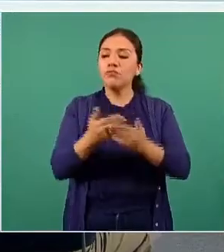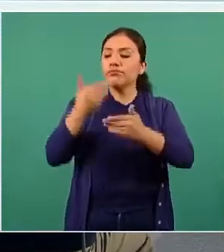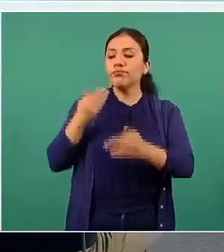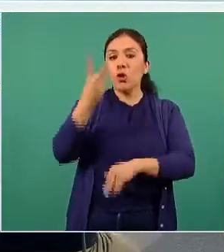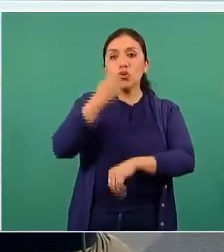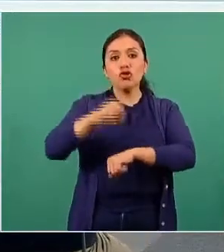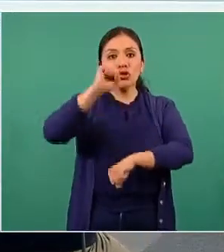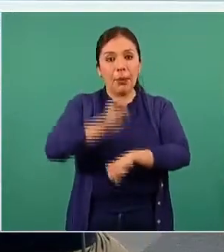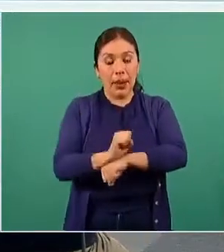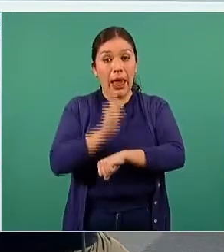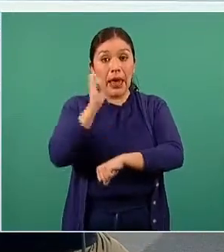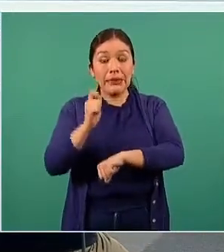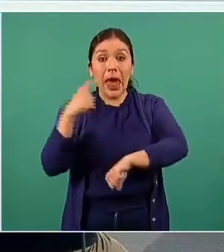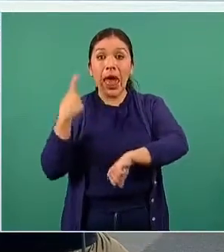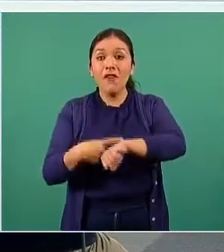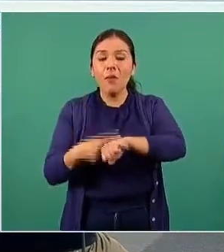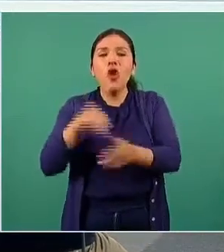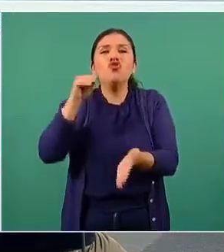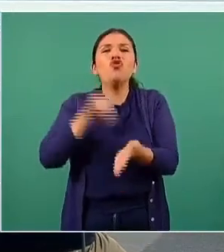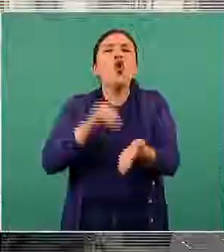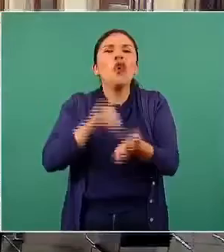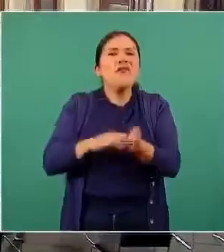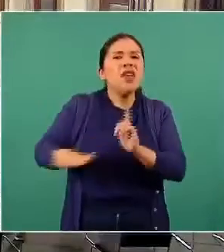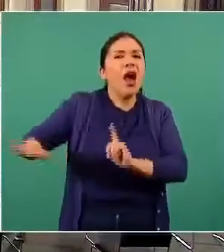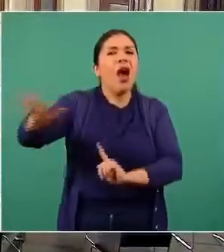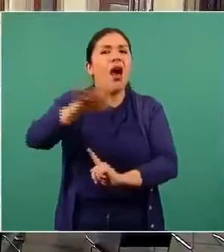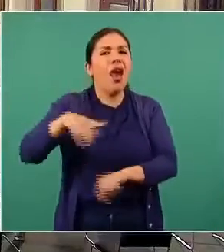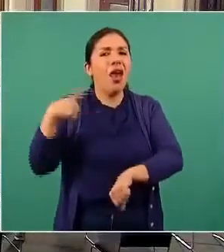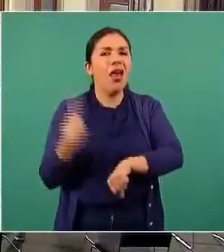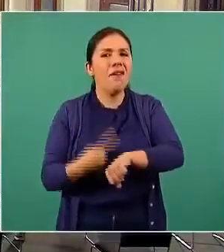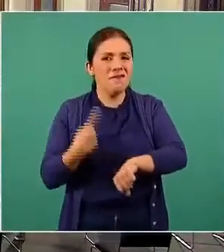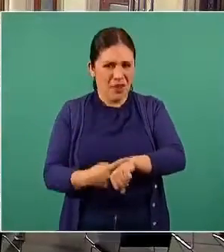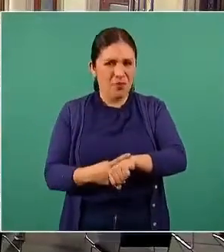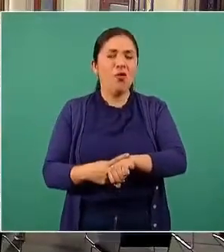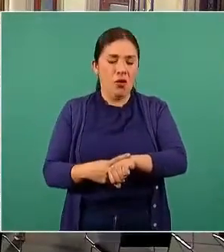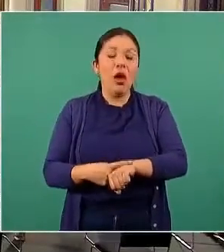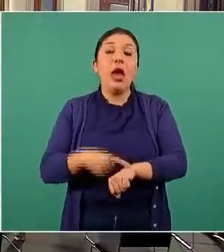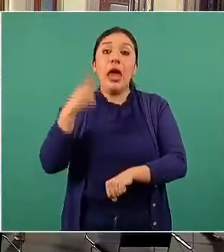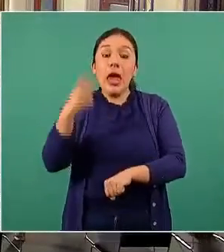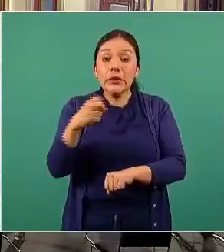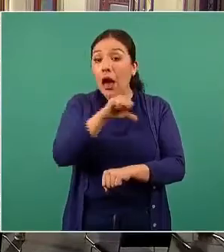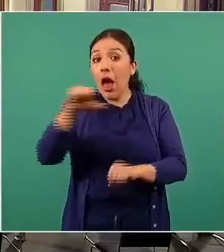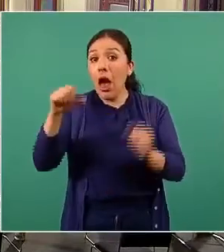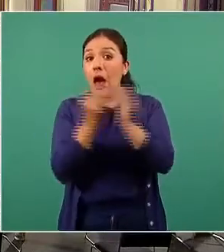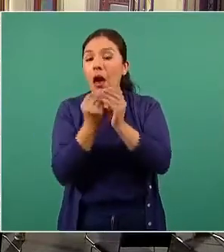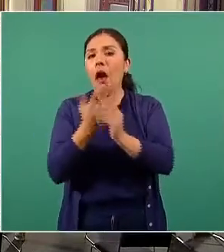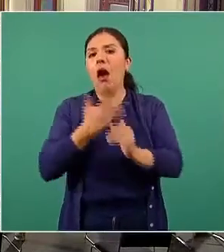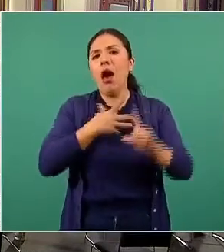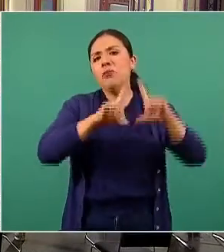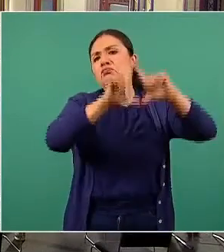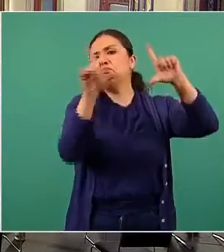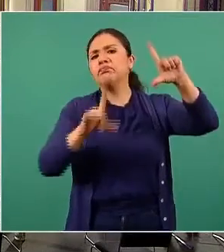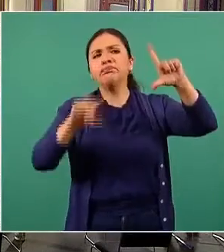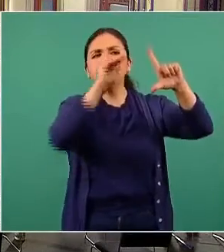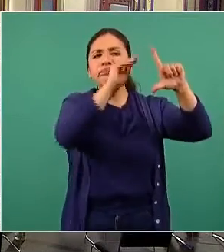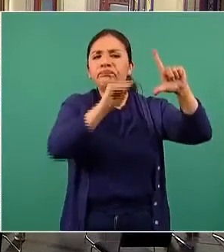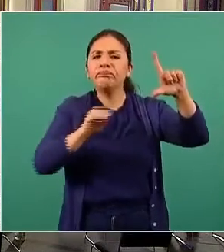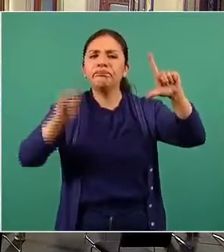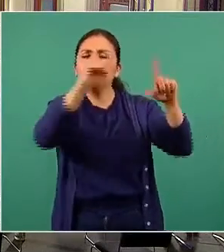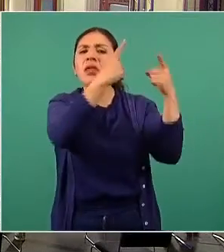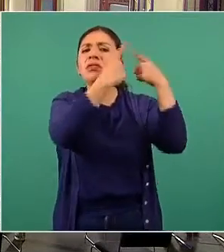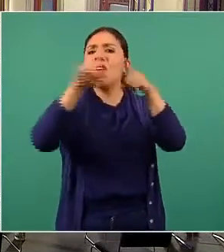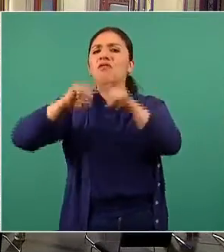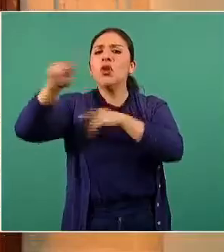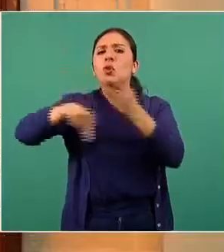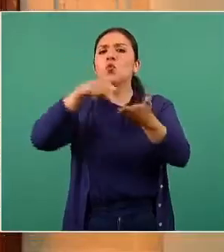2 semanas, es decir, es la epidemia activa en el país y obviamente todas ellas están distribuidas de manera diferente